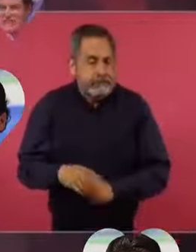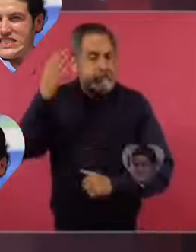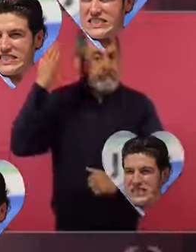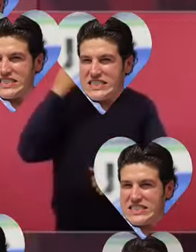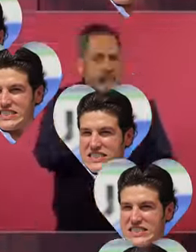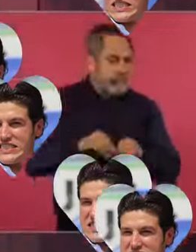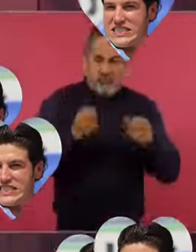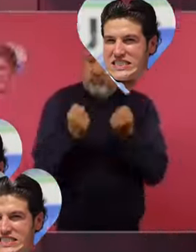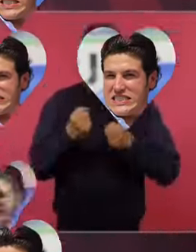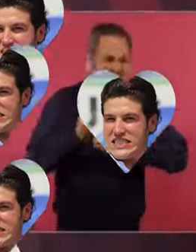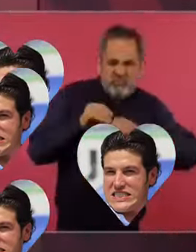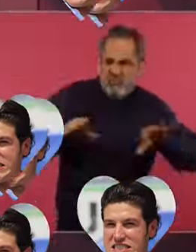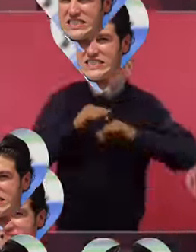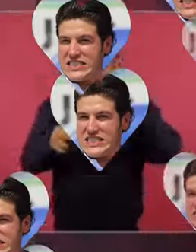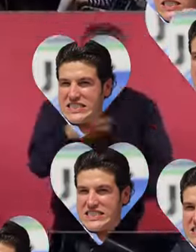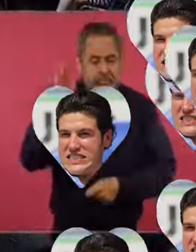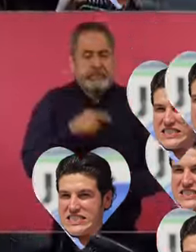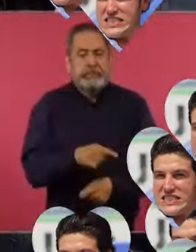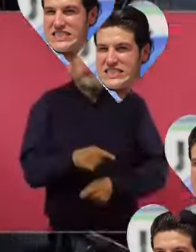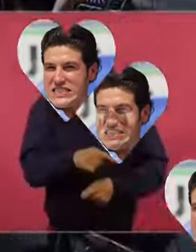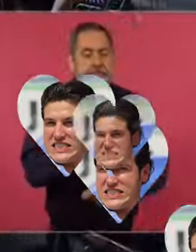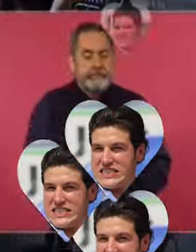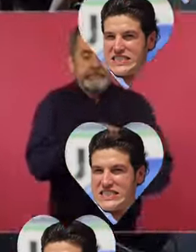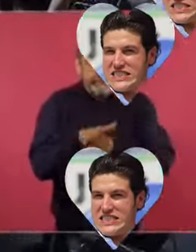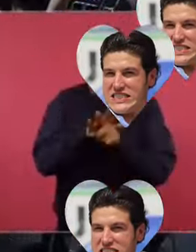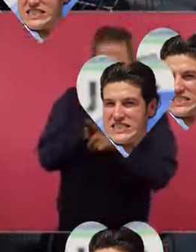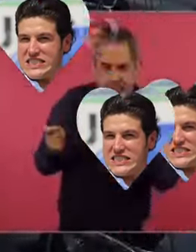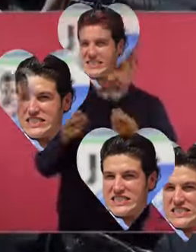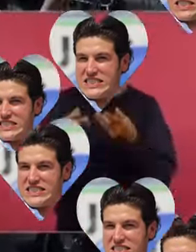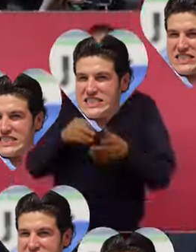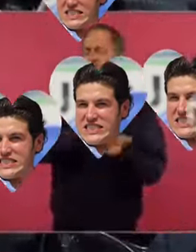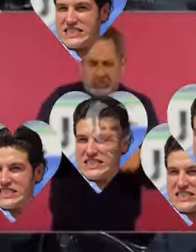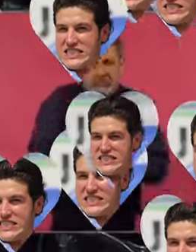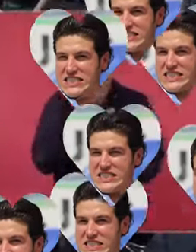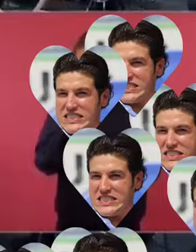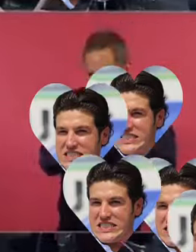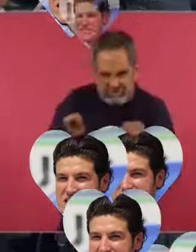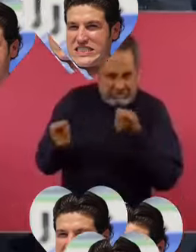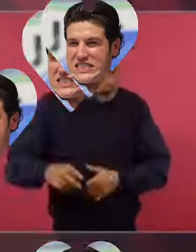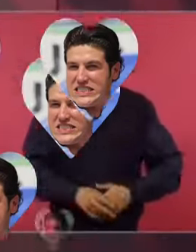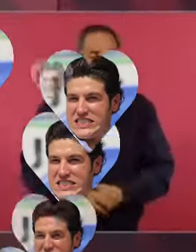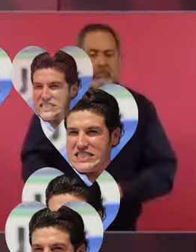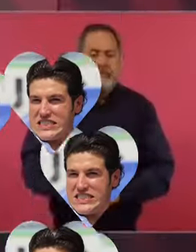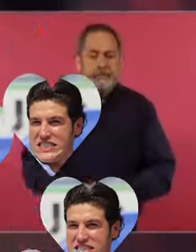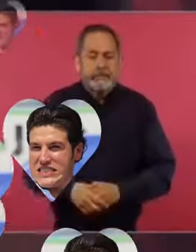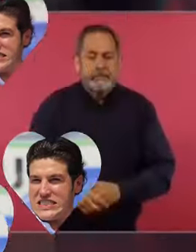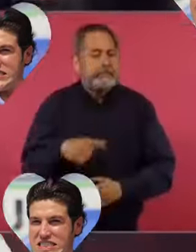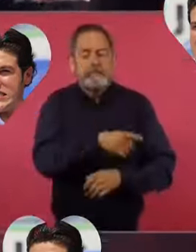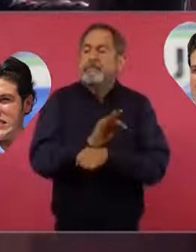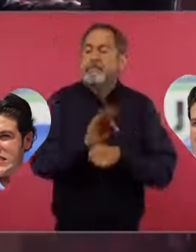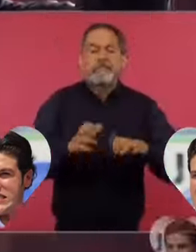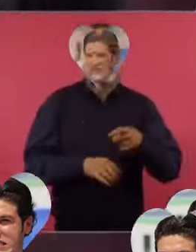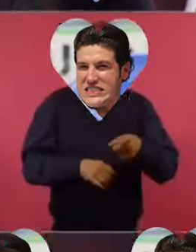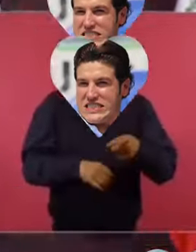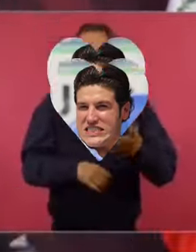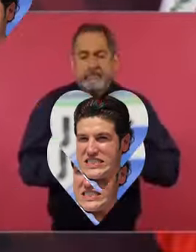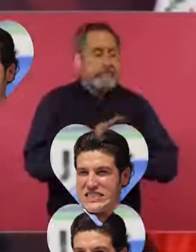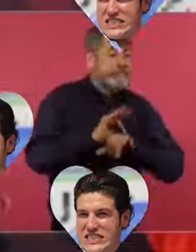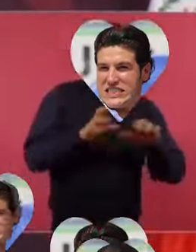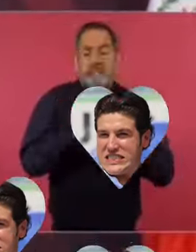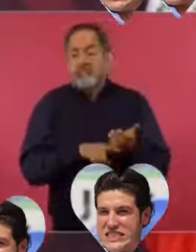un periódico muy influyente, pero mucho, muy influyente. Y manipulaba mucho, manipula mucho. Me consta, porque defiende pues